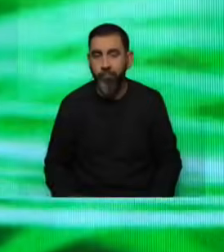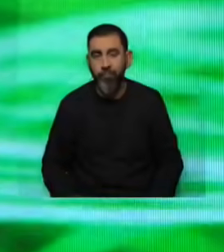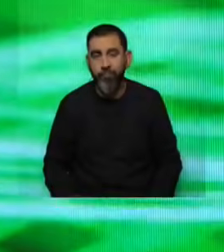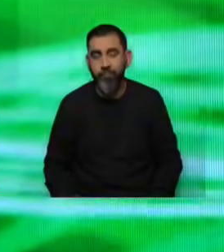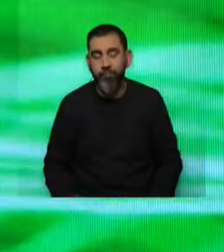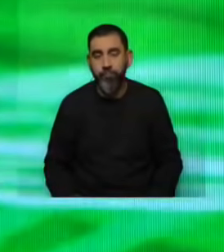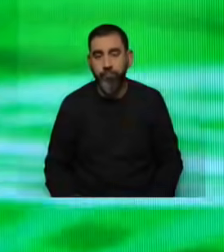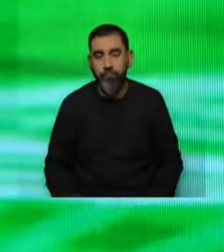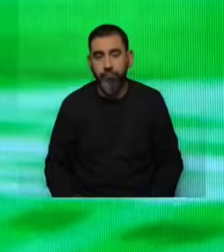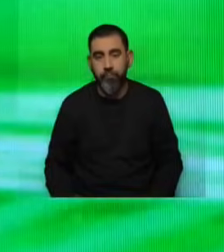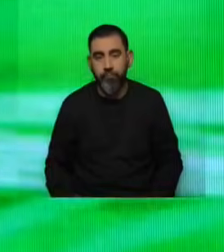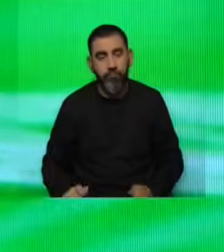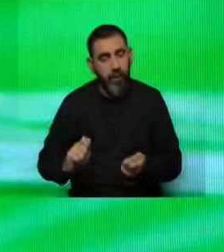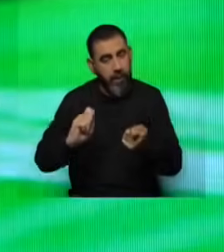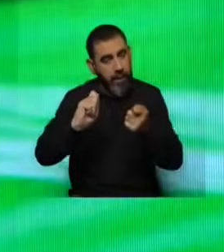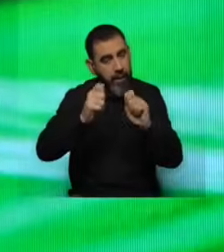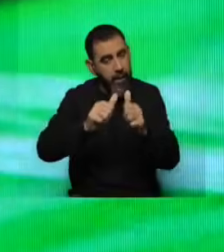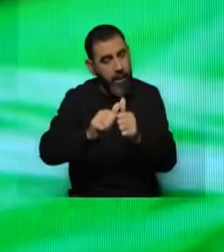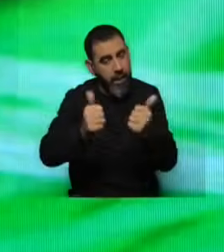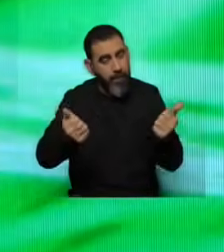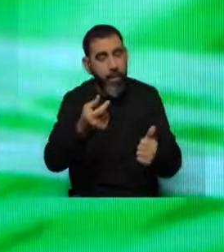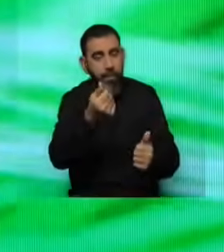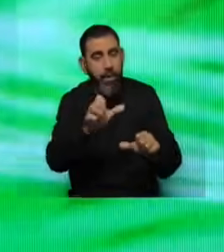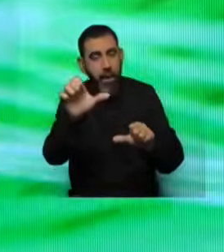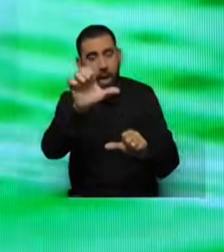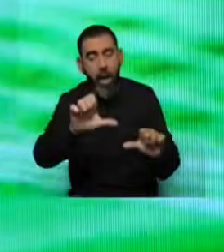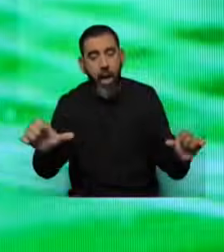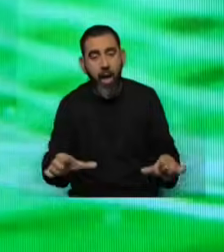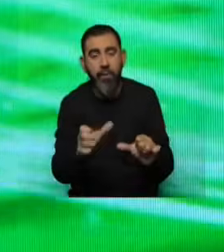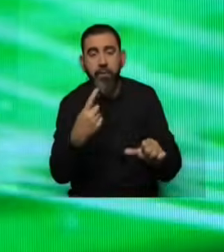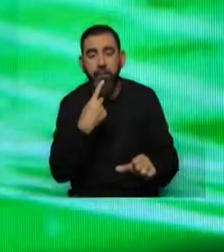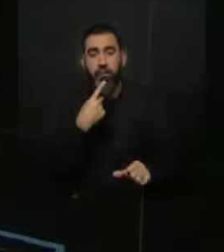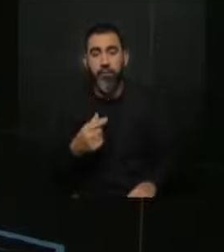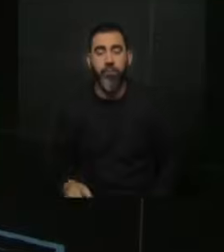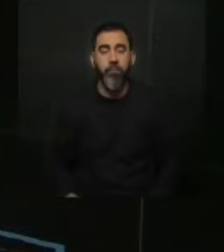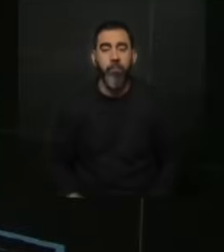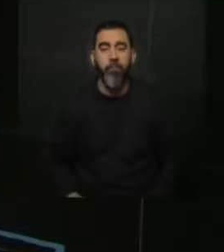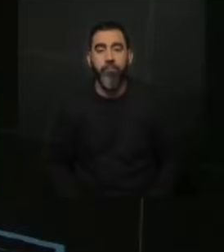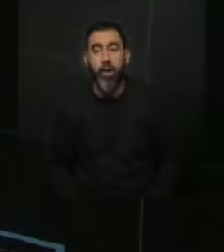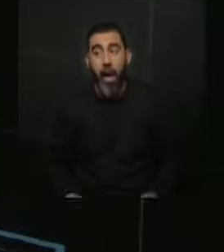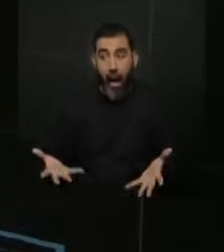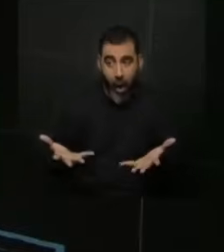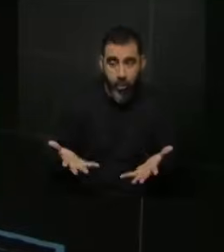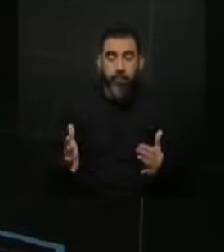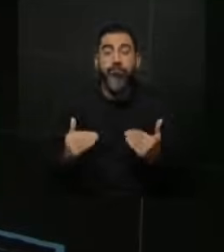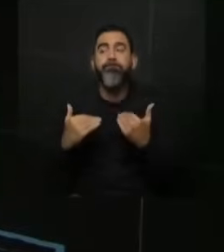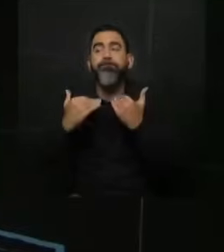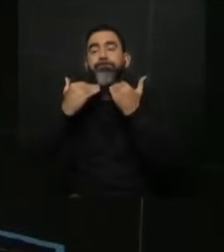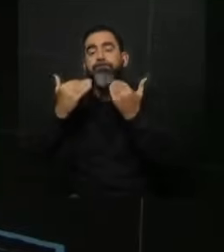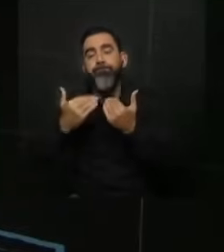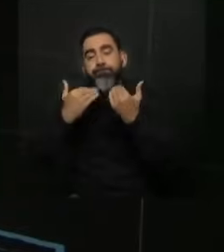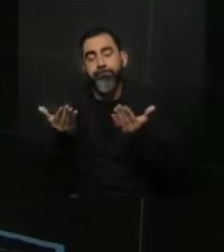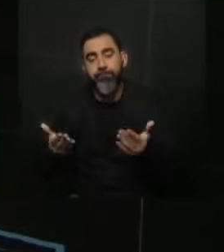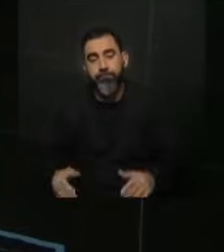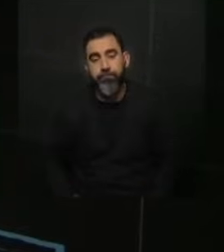deconstruir y a divorciar los dineros de la actividad política pasa eso hoy bueno eso no lo sé eh No tengo